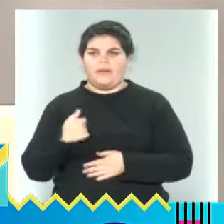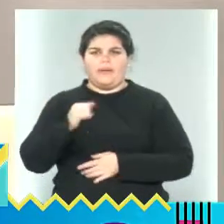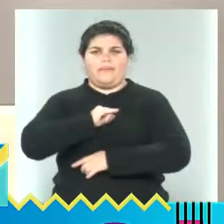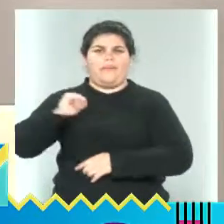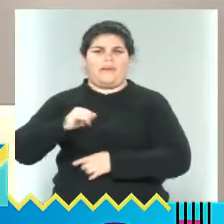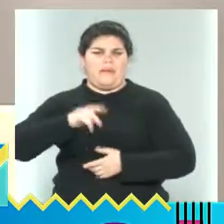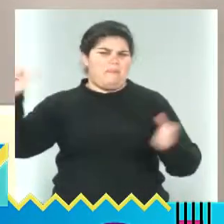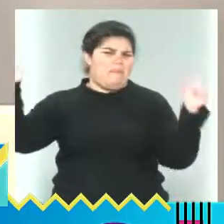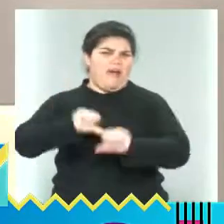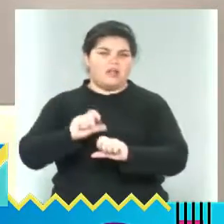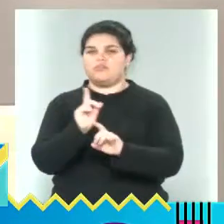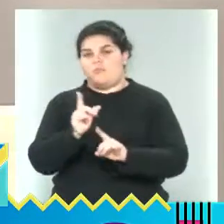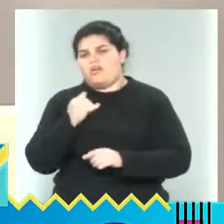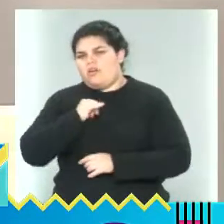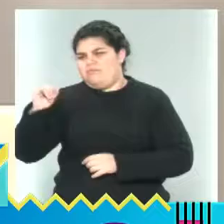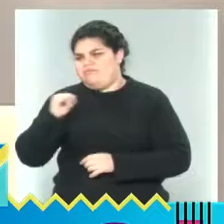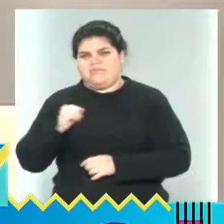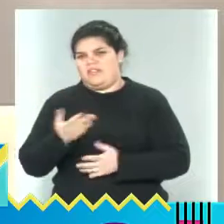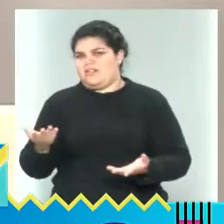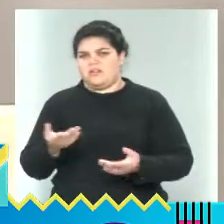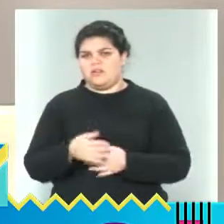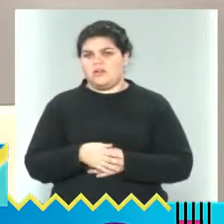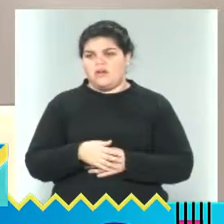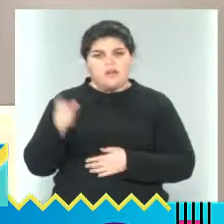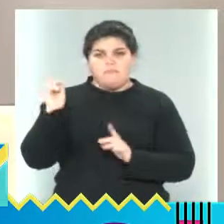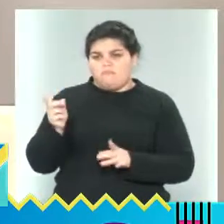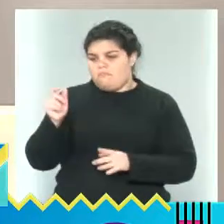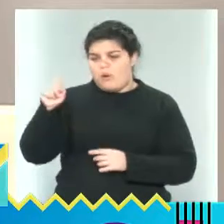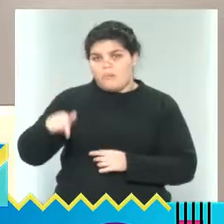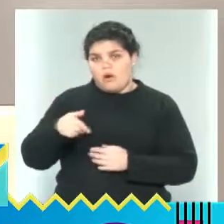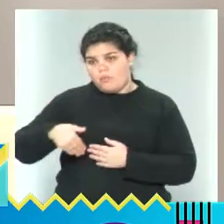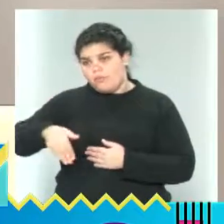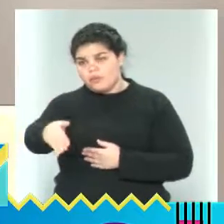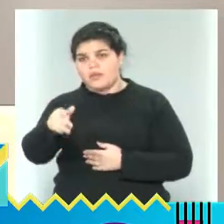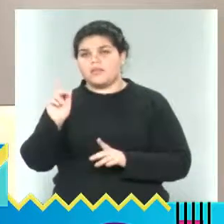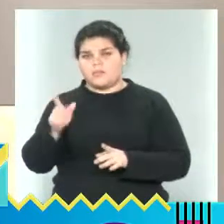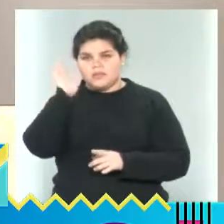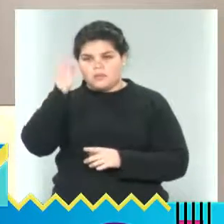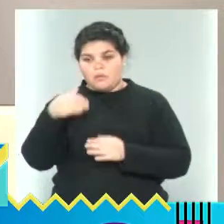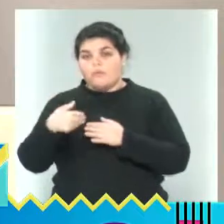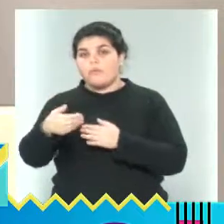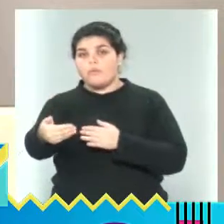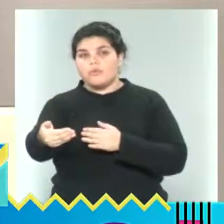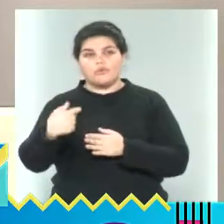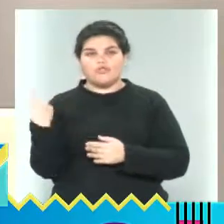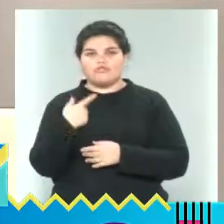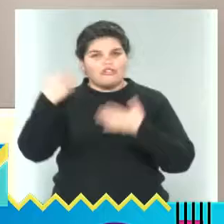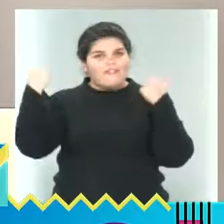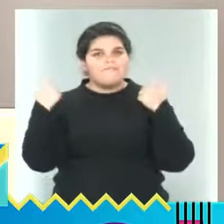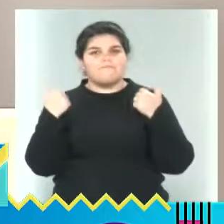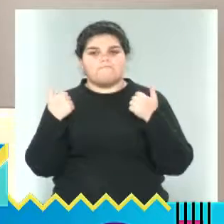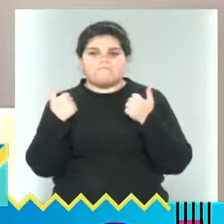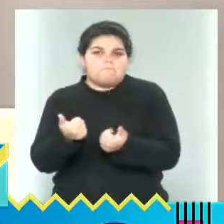como dice Ricardo, pero sí un pesimismo actual, y en el corto y mediano plazo yo veo como que no estamos bien a